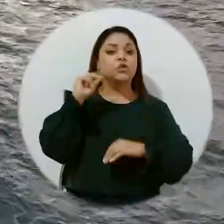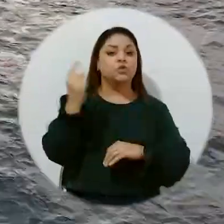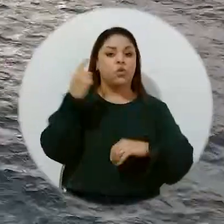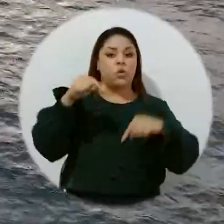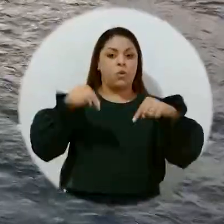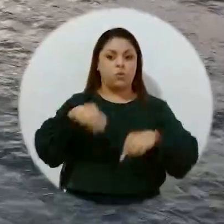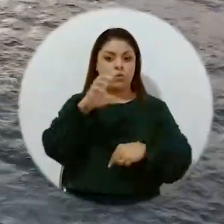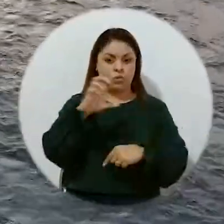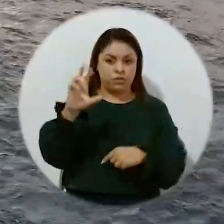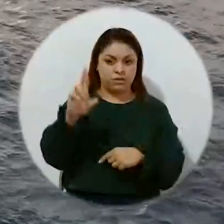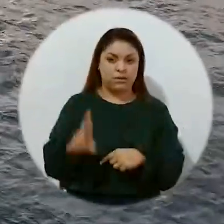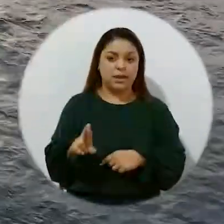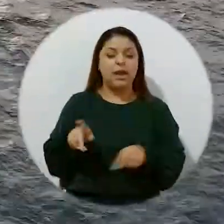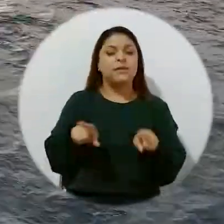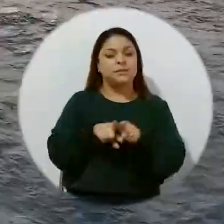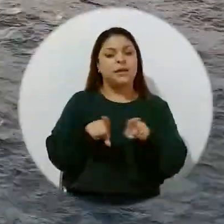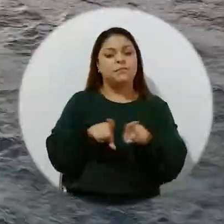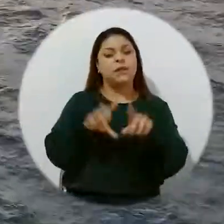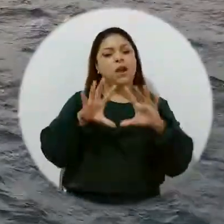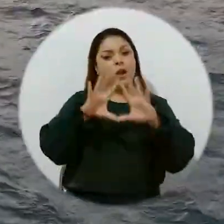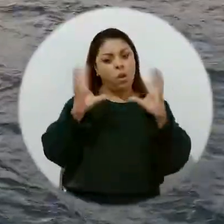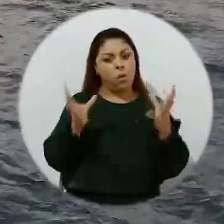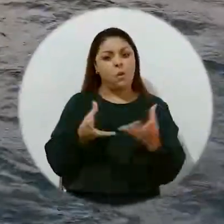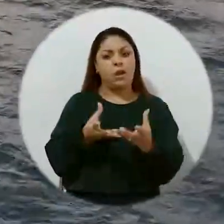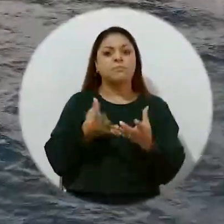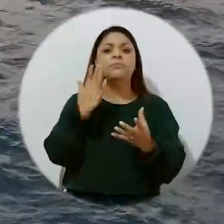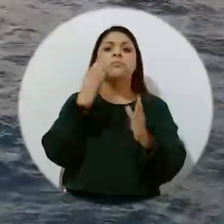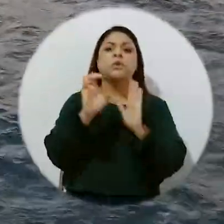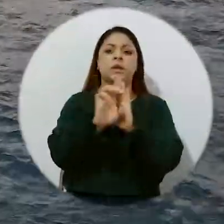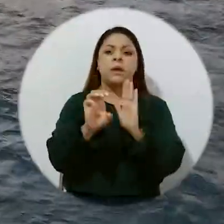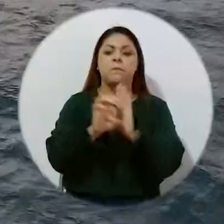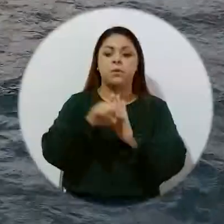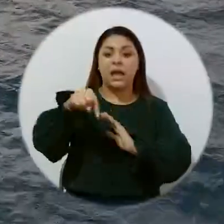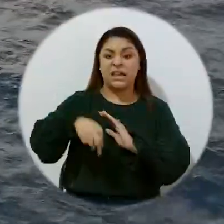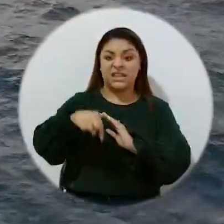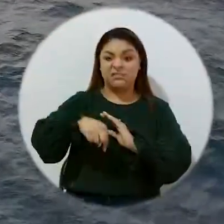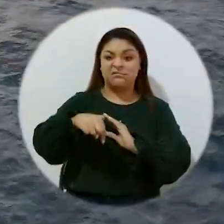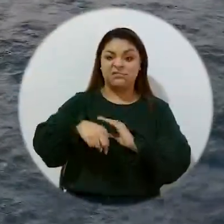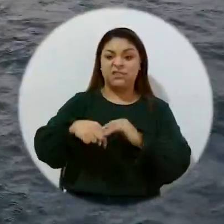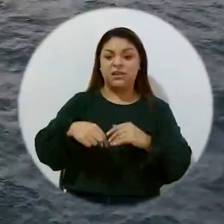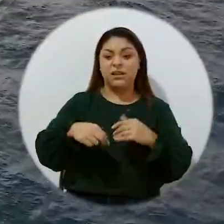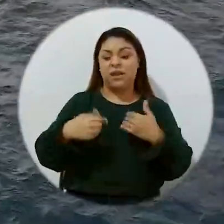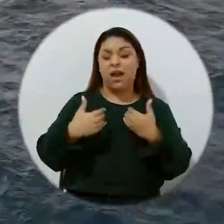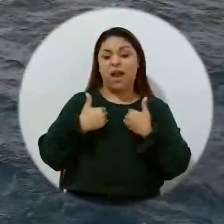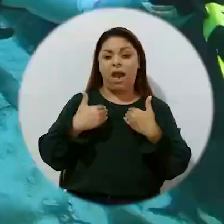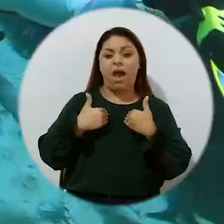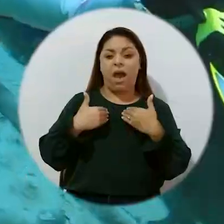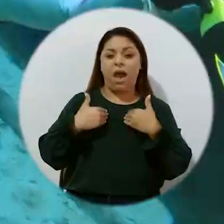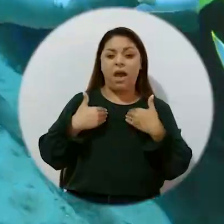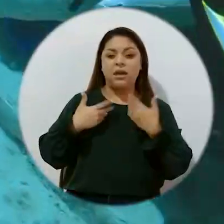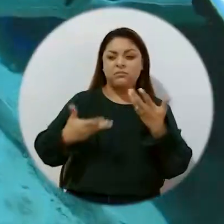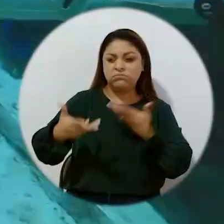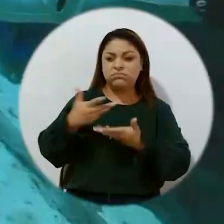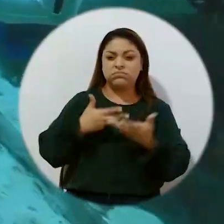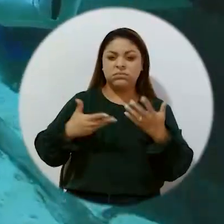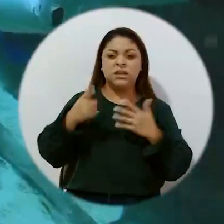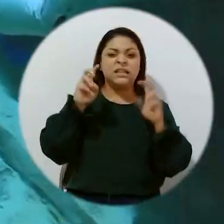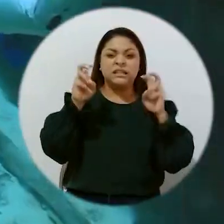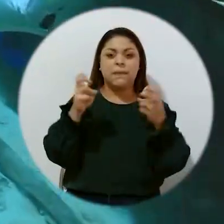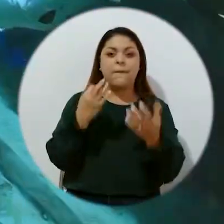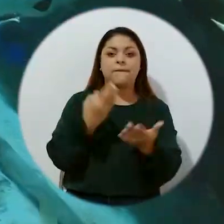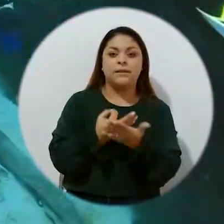Costa Rica, es un reto a nivel global y es un reto, por ejemplo, que en esta cumbre se abordará y es el tema